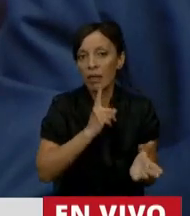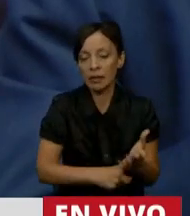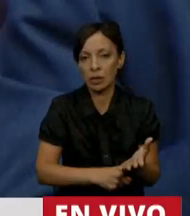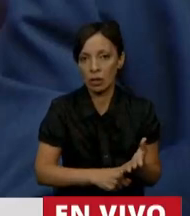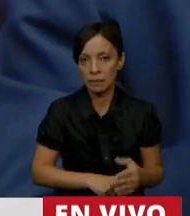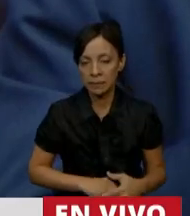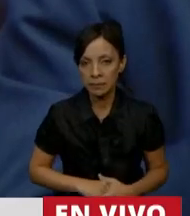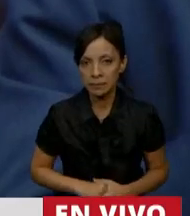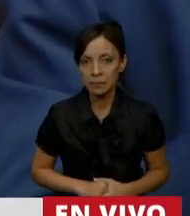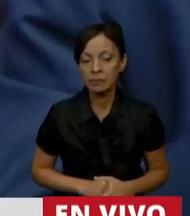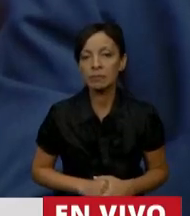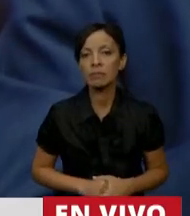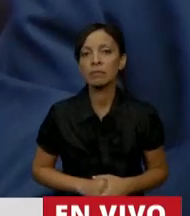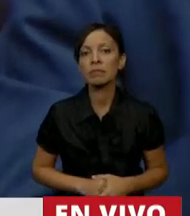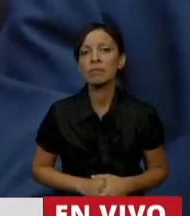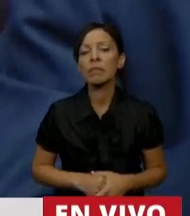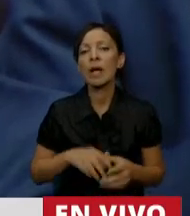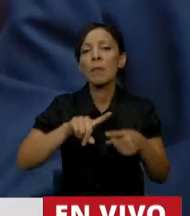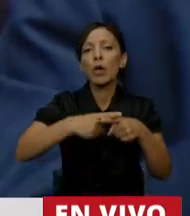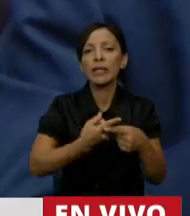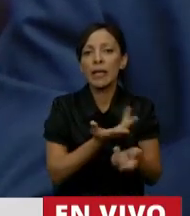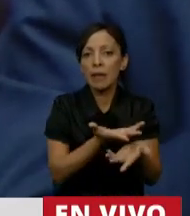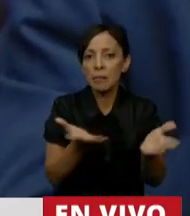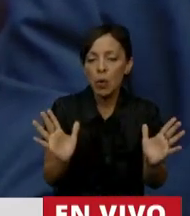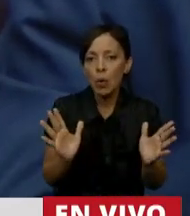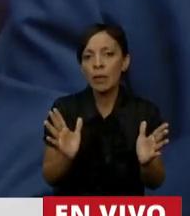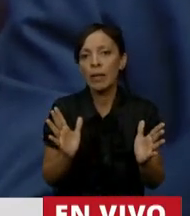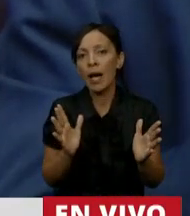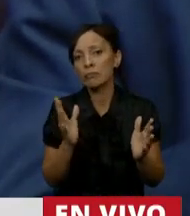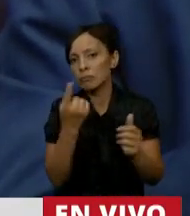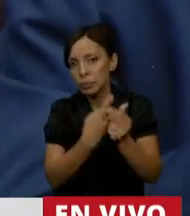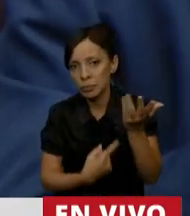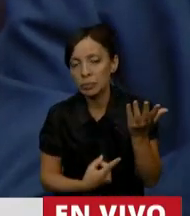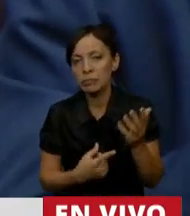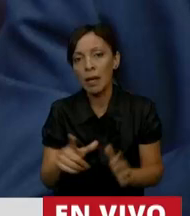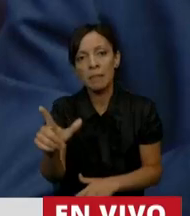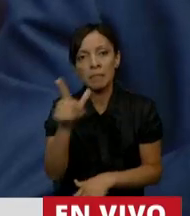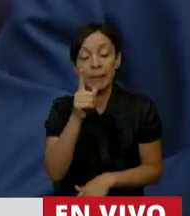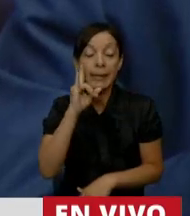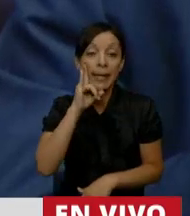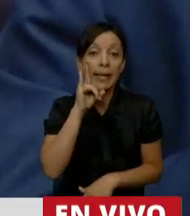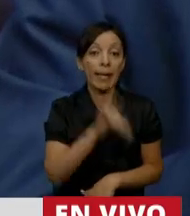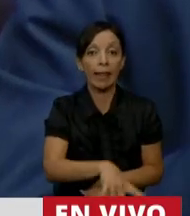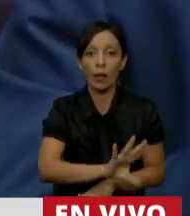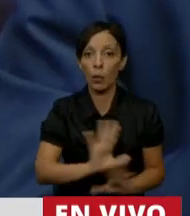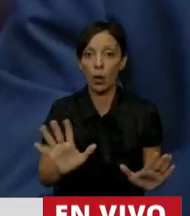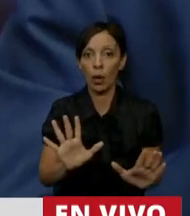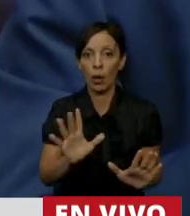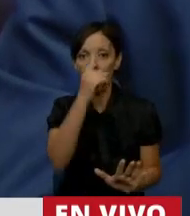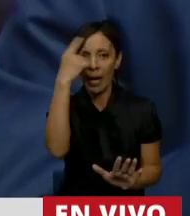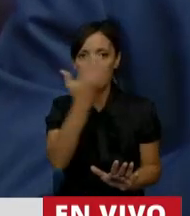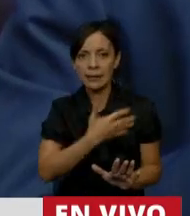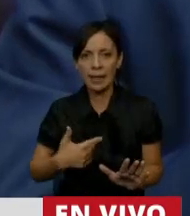decisión. Desde el punto de vista de las políticas públicas, señor presidente, me parece ridículo poner al Estado a hacer